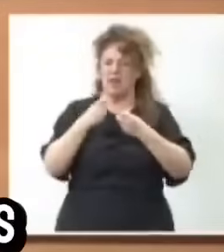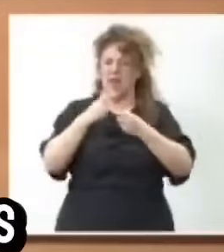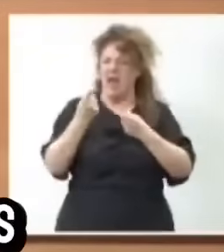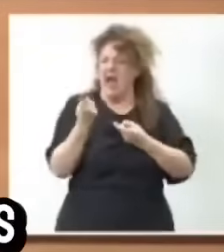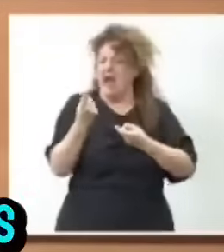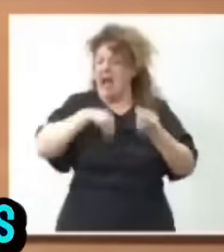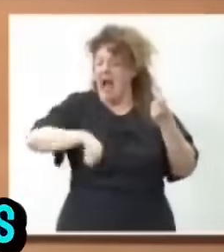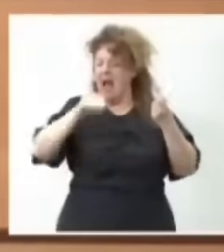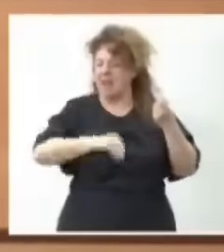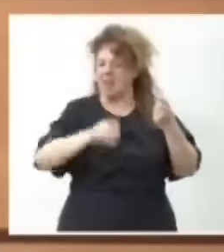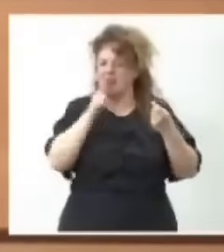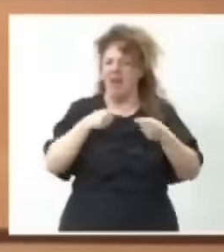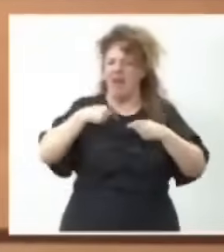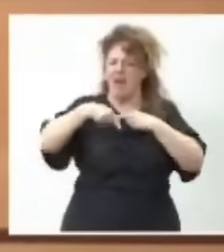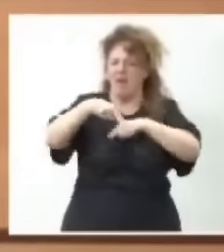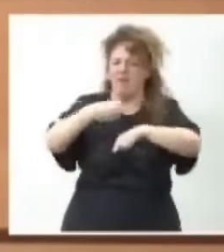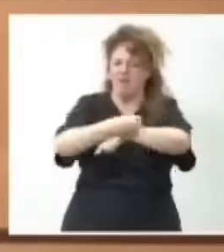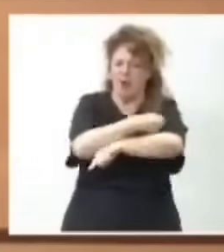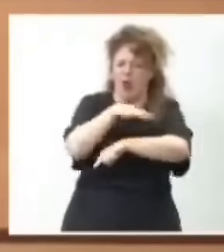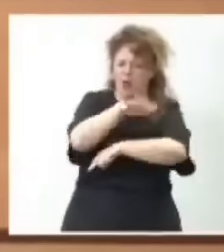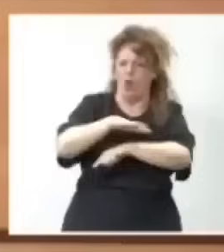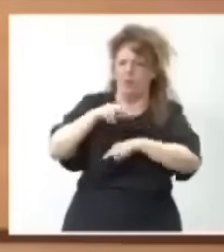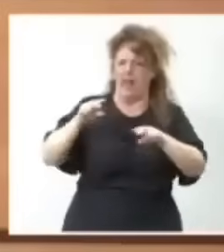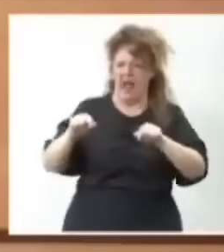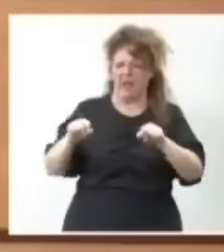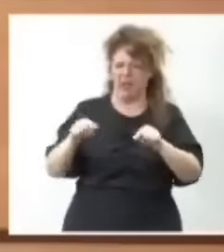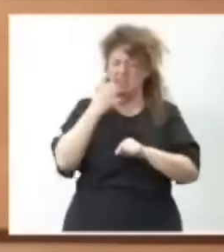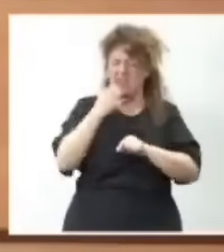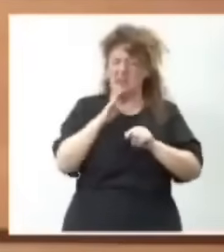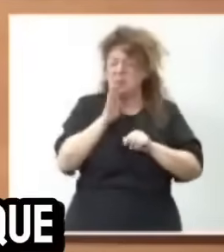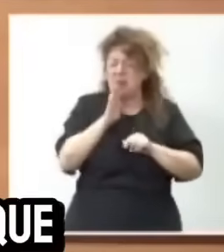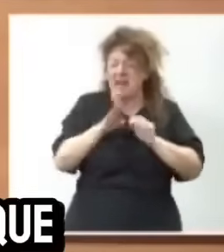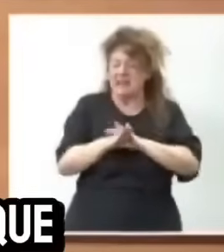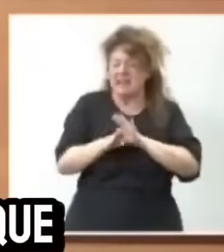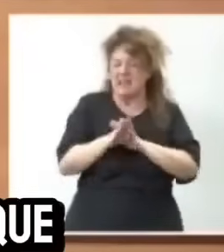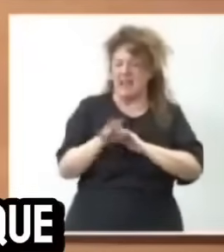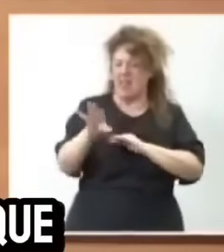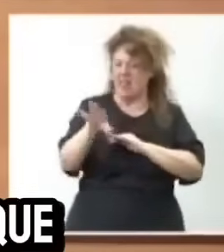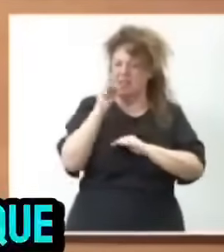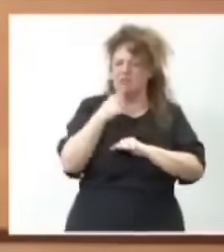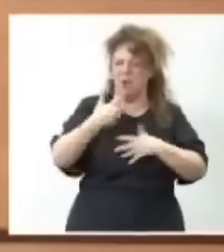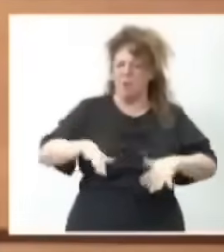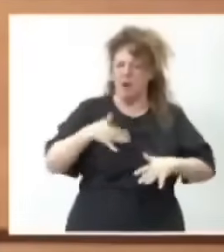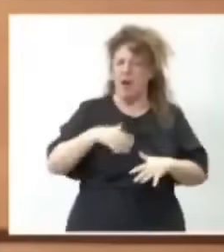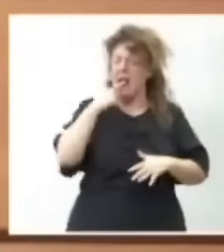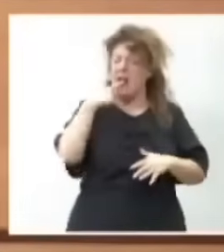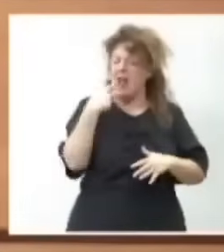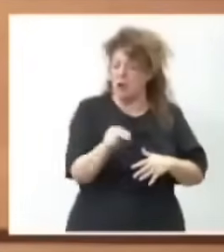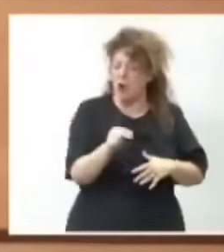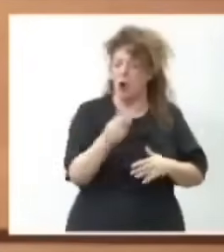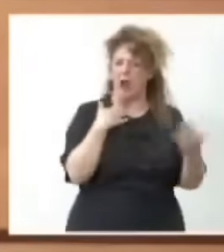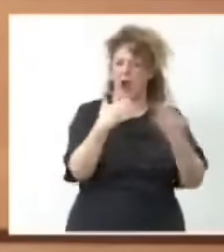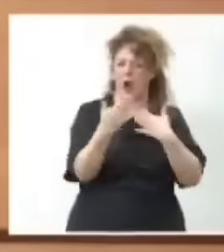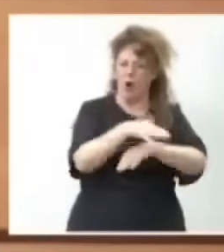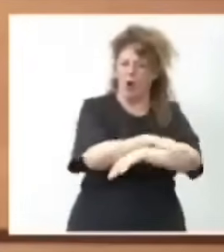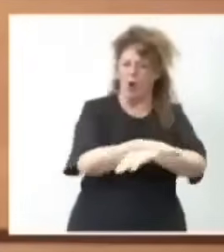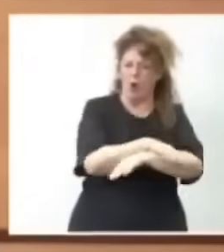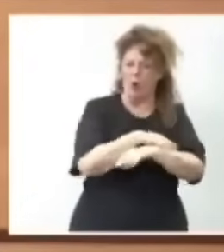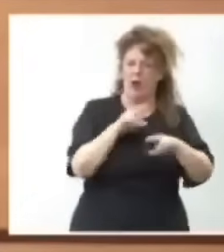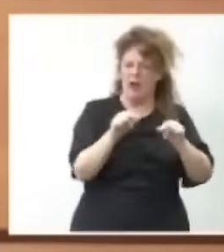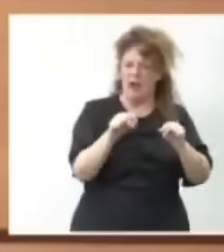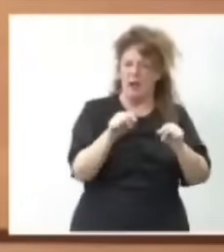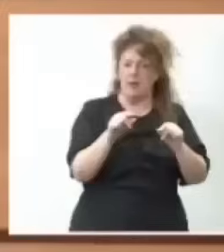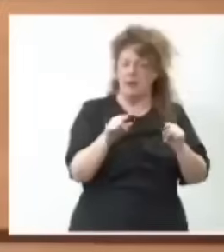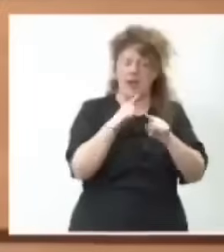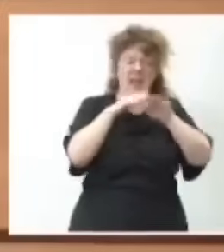carencias de ferrocarril que tenemos en La Rioja. Si mantiene la decisión, que me alegro afortunadamente que no, de hablar con el Gobierno de La Rioja, que más